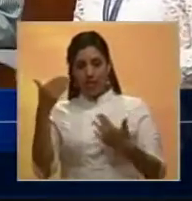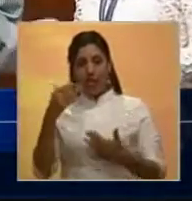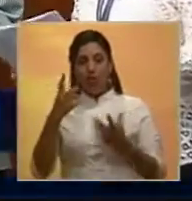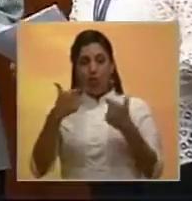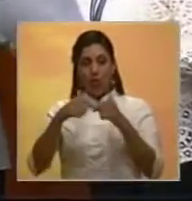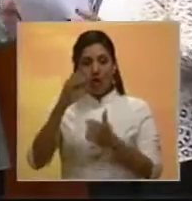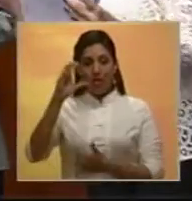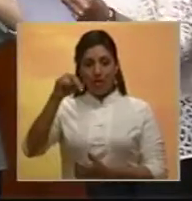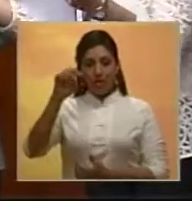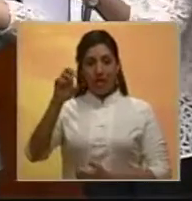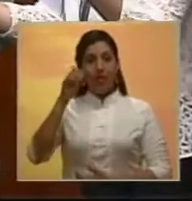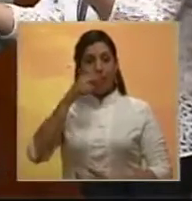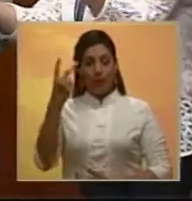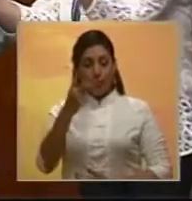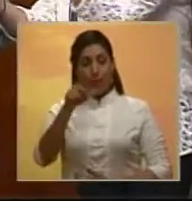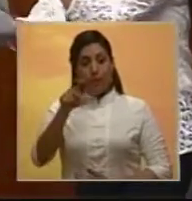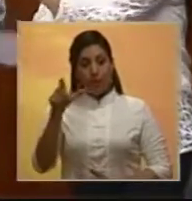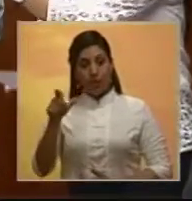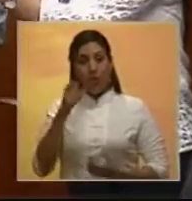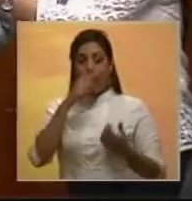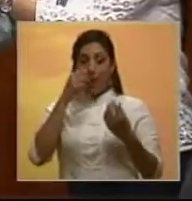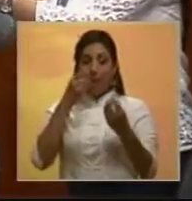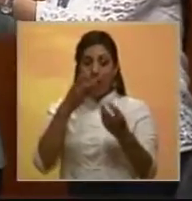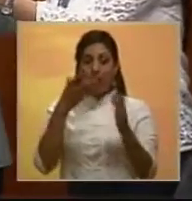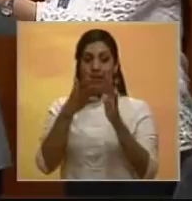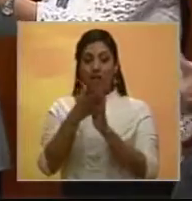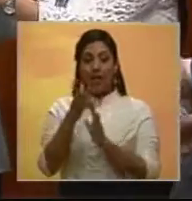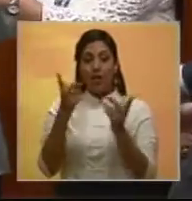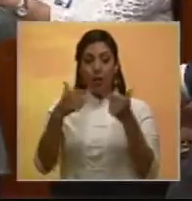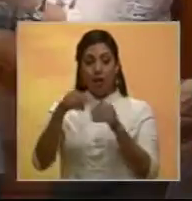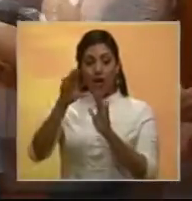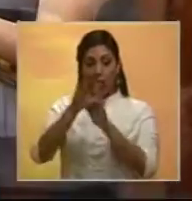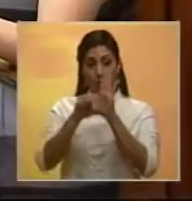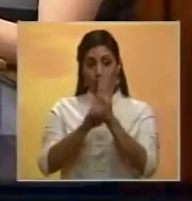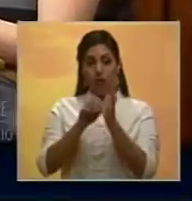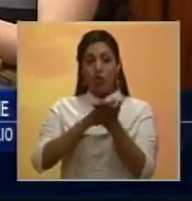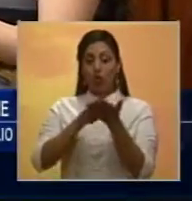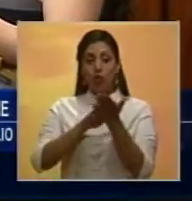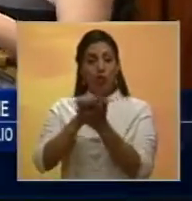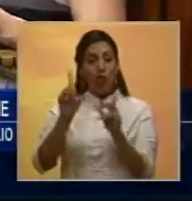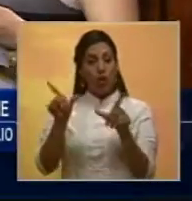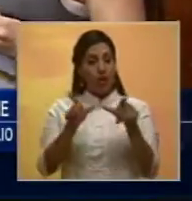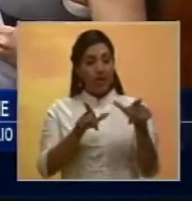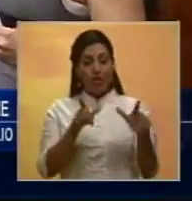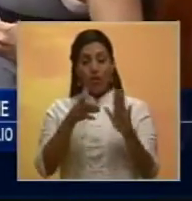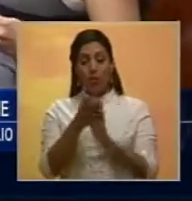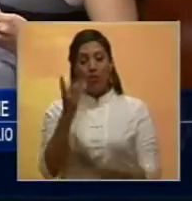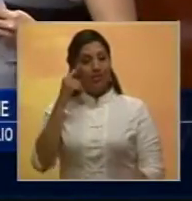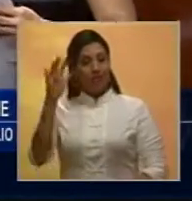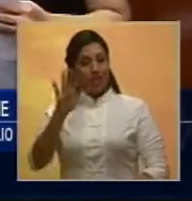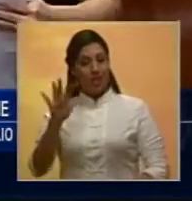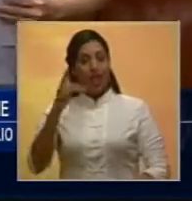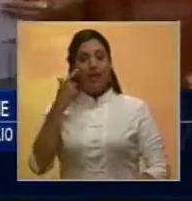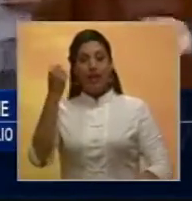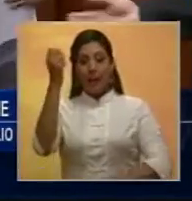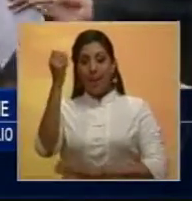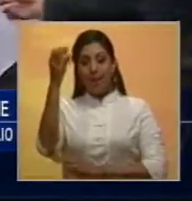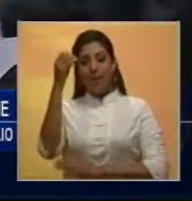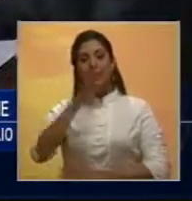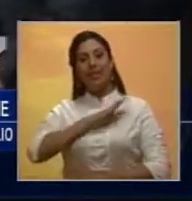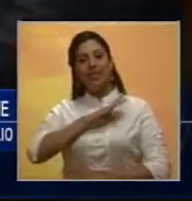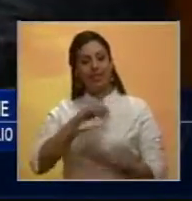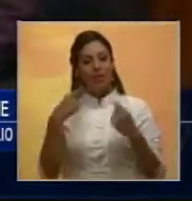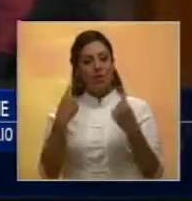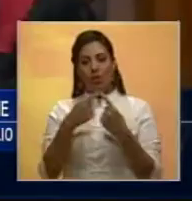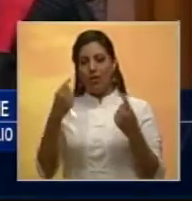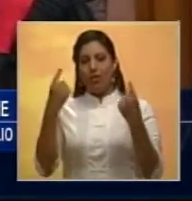ente electoral. La magistrada Gladys Gutiérrez indicó que la Sala Constitucional resolvió una omisión legislativa por considerar que el Parlamento se encuentra